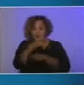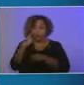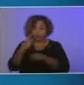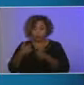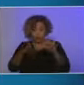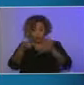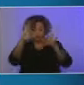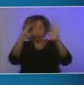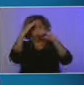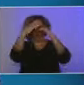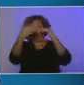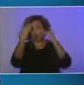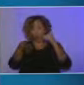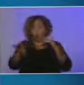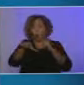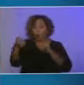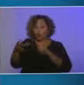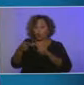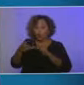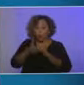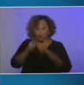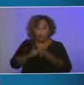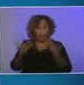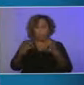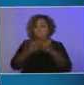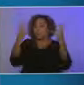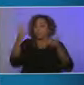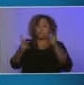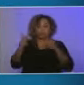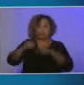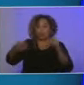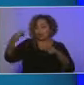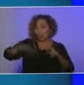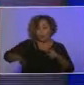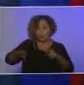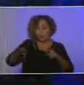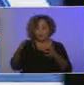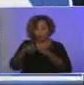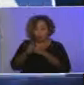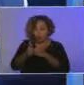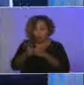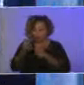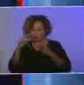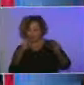siguiente problemática, que es otra cosa que impidió que mucha gente recibiera el beneficio. Vamos a verlo.